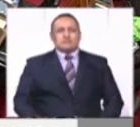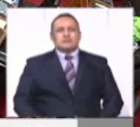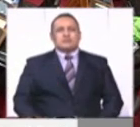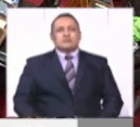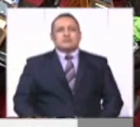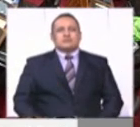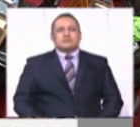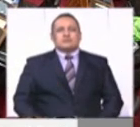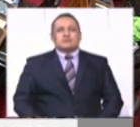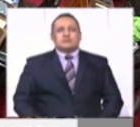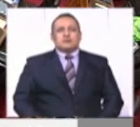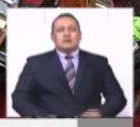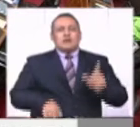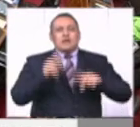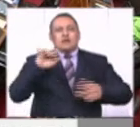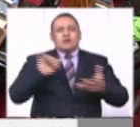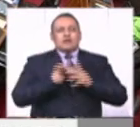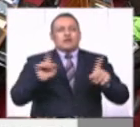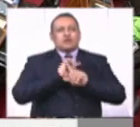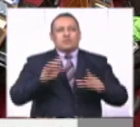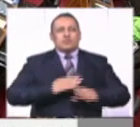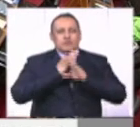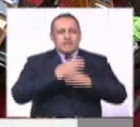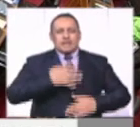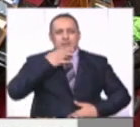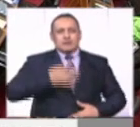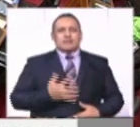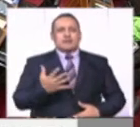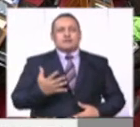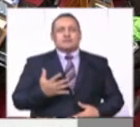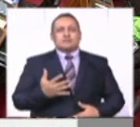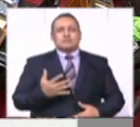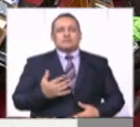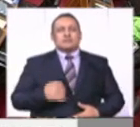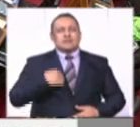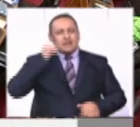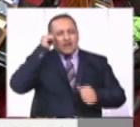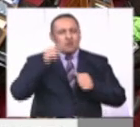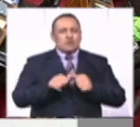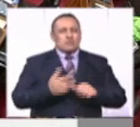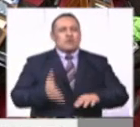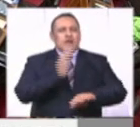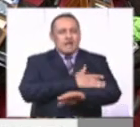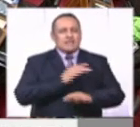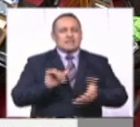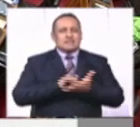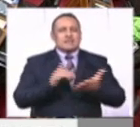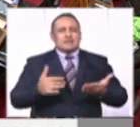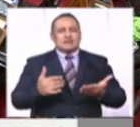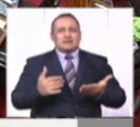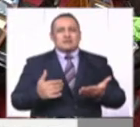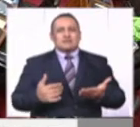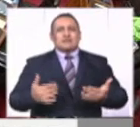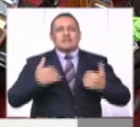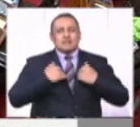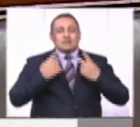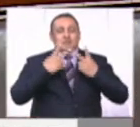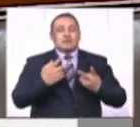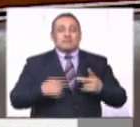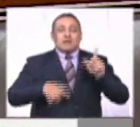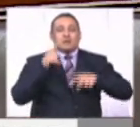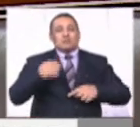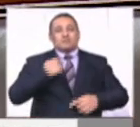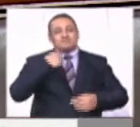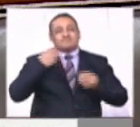ustedes algo que no podemos negar que es la realidad recordemos que nos ha tocado piñas para algunos